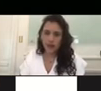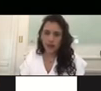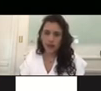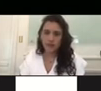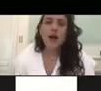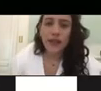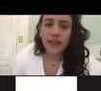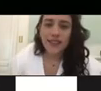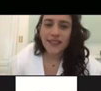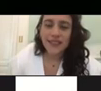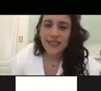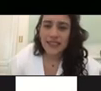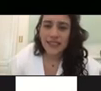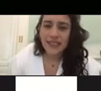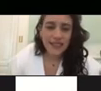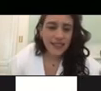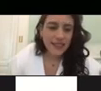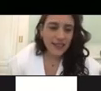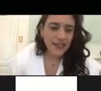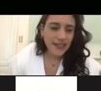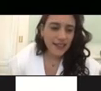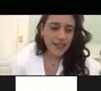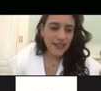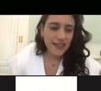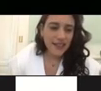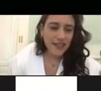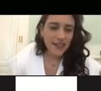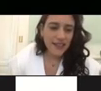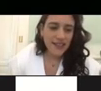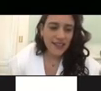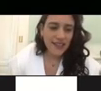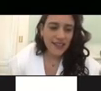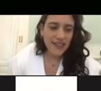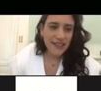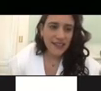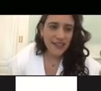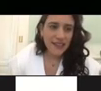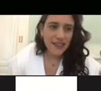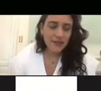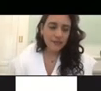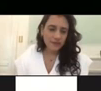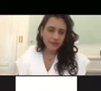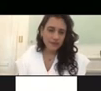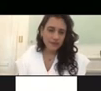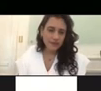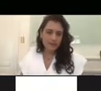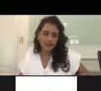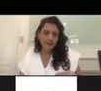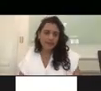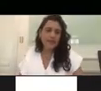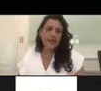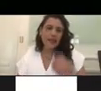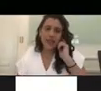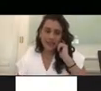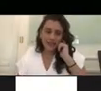Por eso, el video era de Nueva York. Ah, correcto. Y bueno, si quieren algo importante que pudiéramos compartir